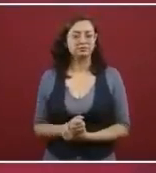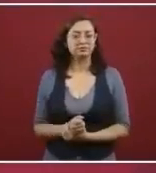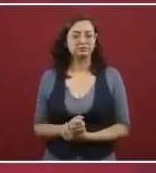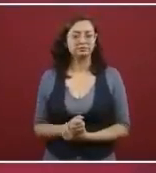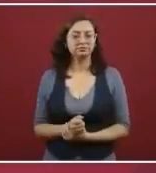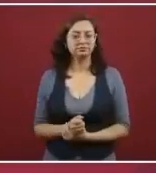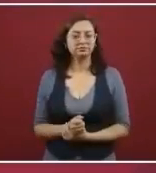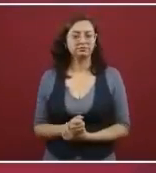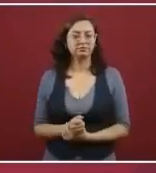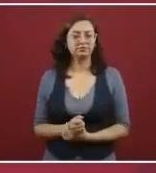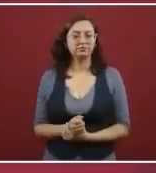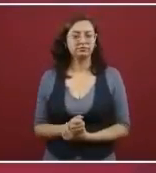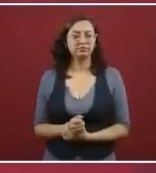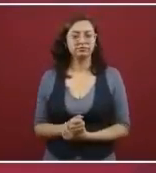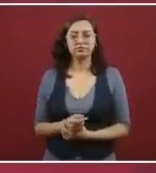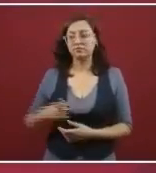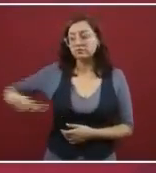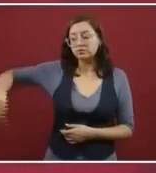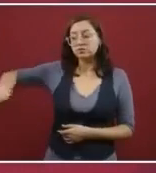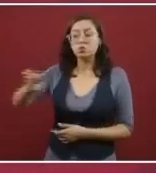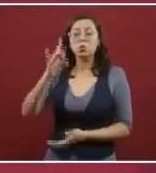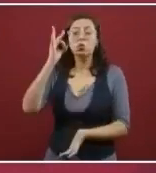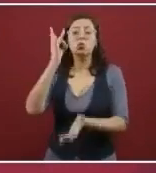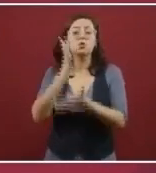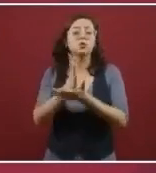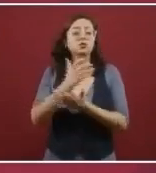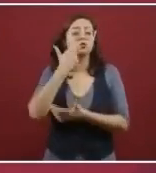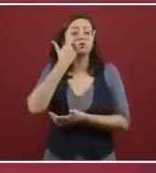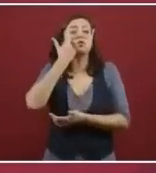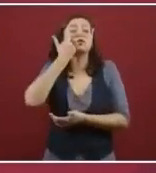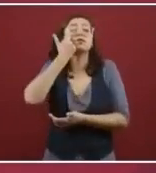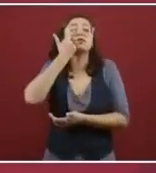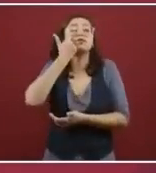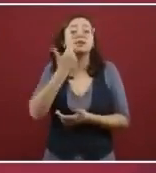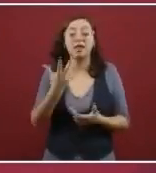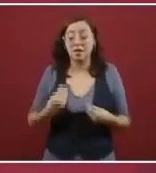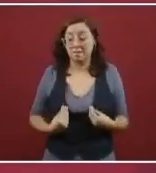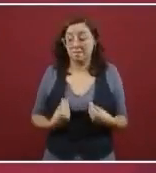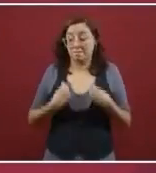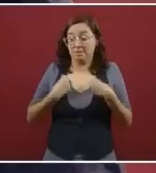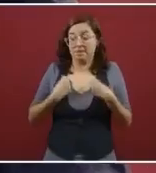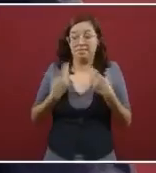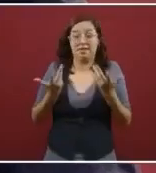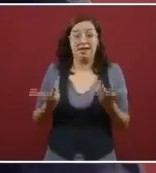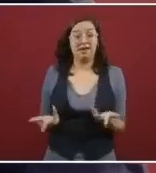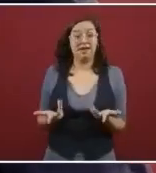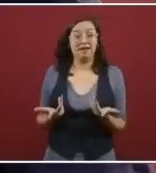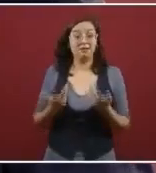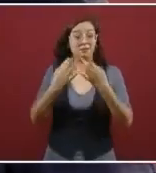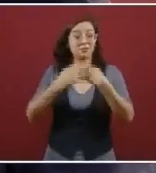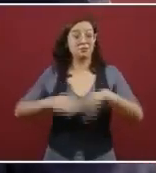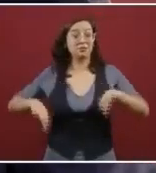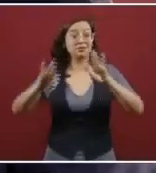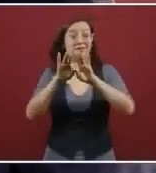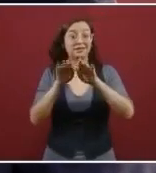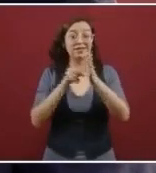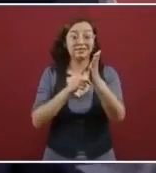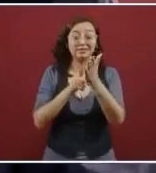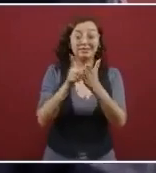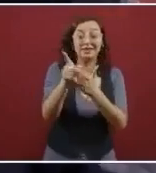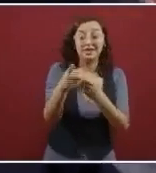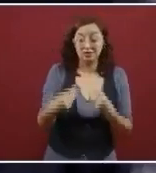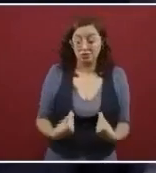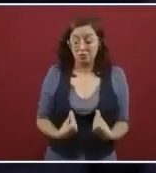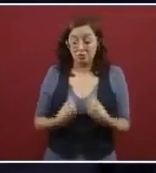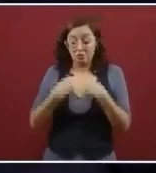buscarse la vida, es un derecho humano fundamental, el derecho a vivir